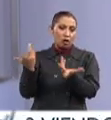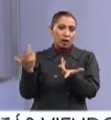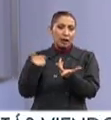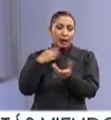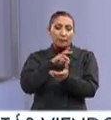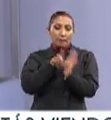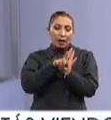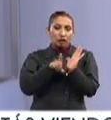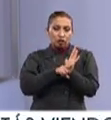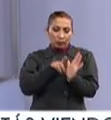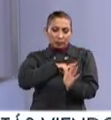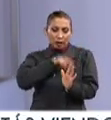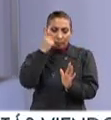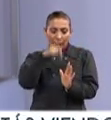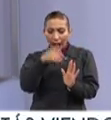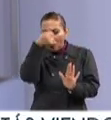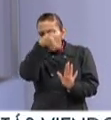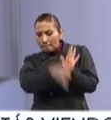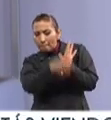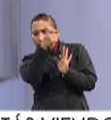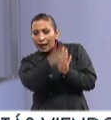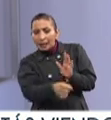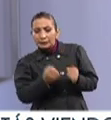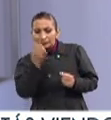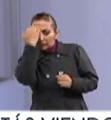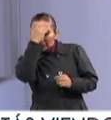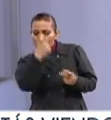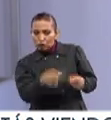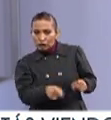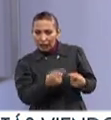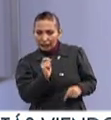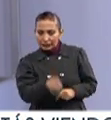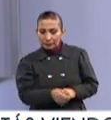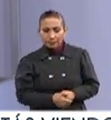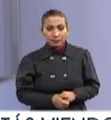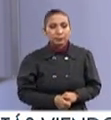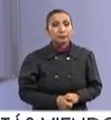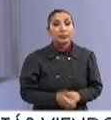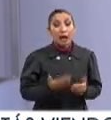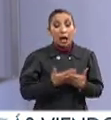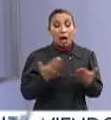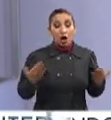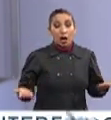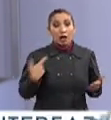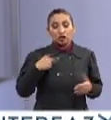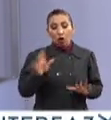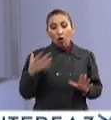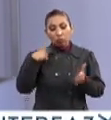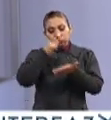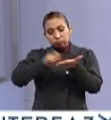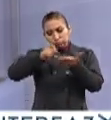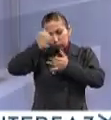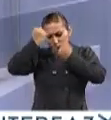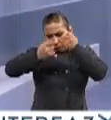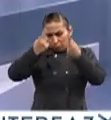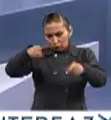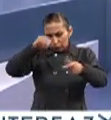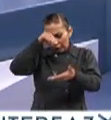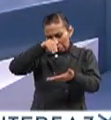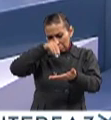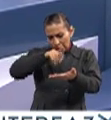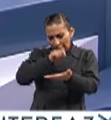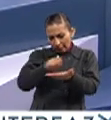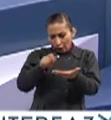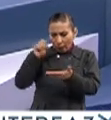mi metodología propia para profundizar la experiencia musical. Y ahora entonces estoy componiendo basándome en